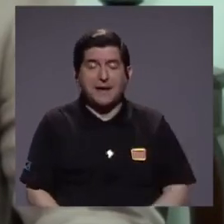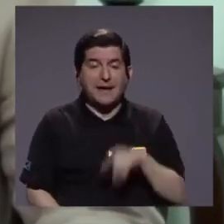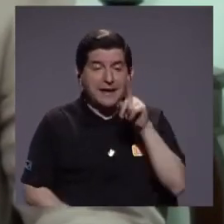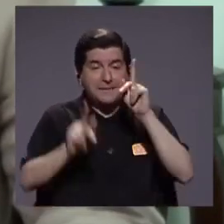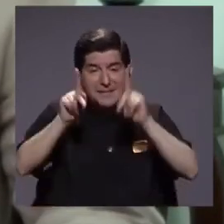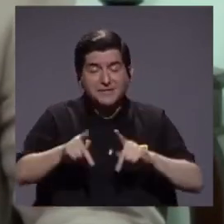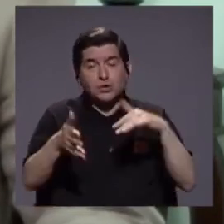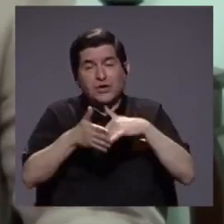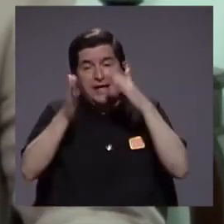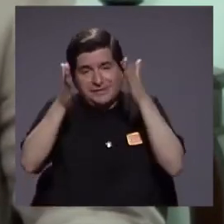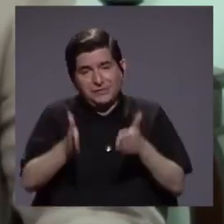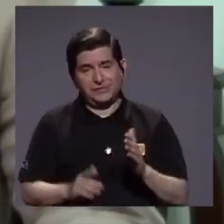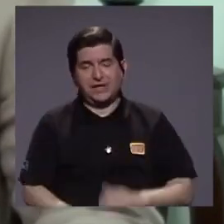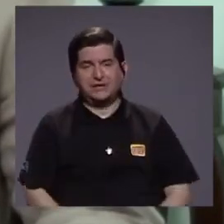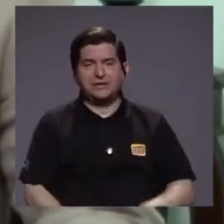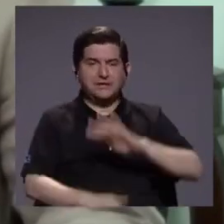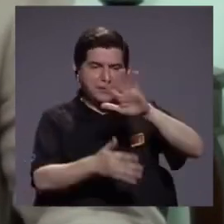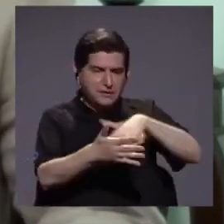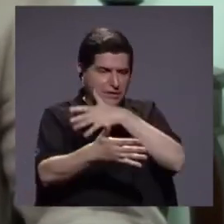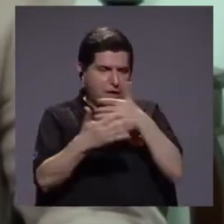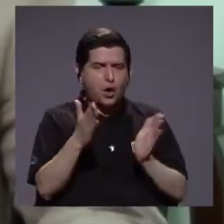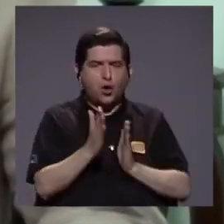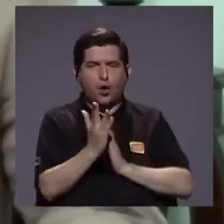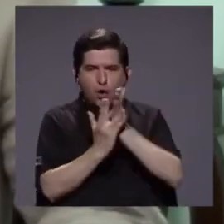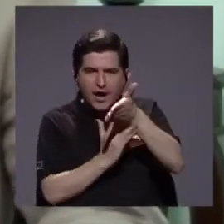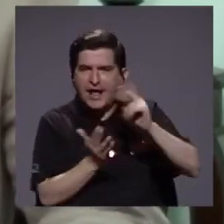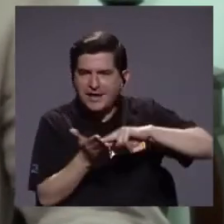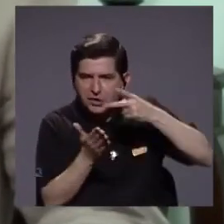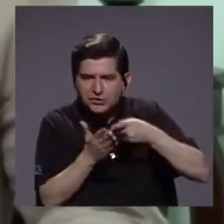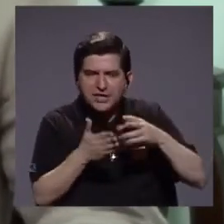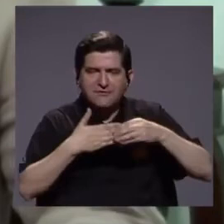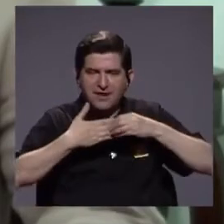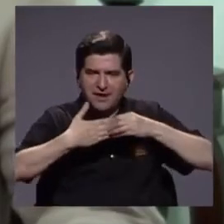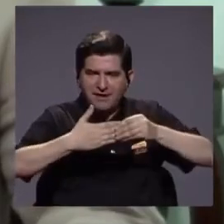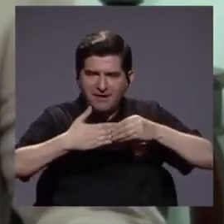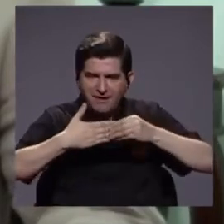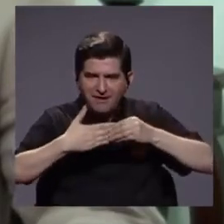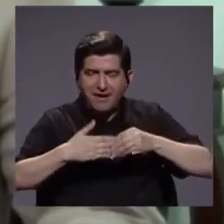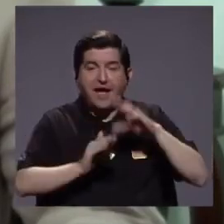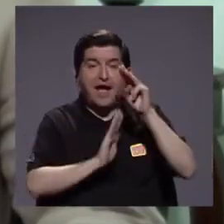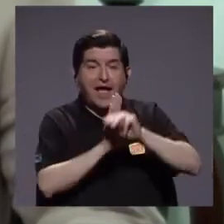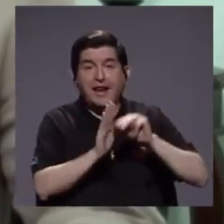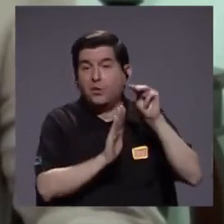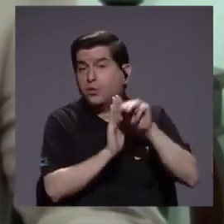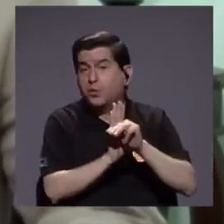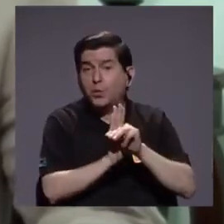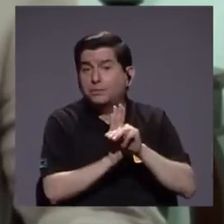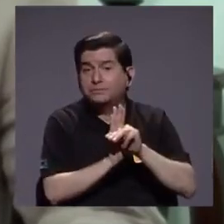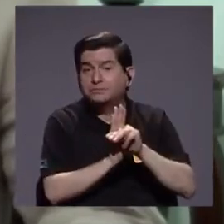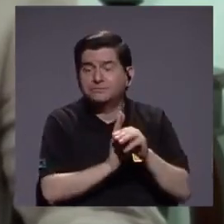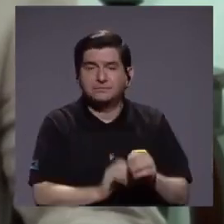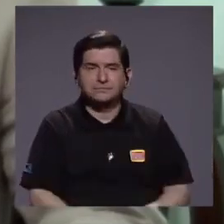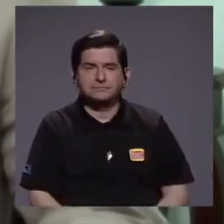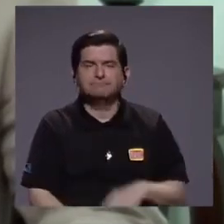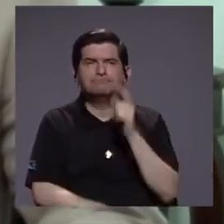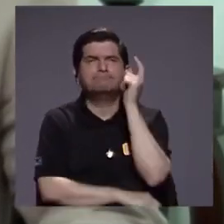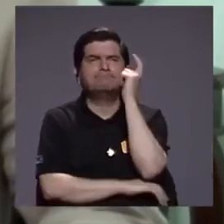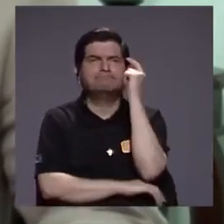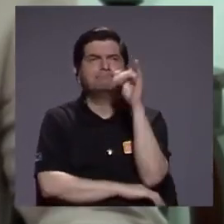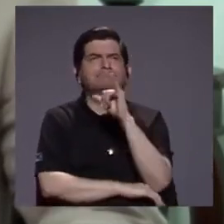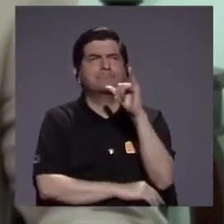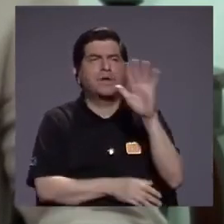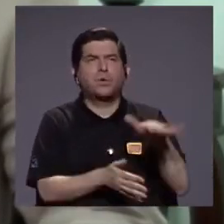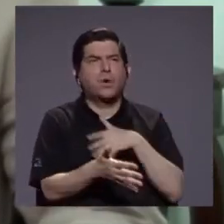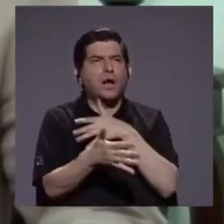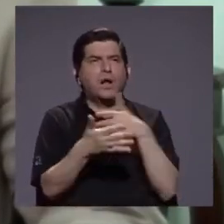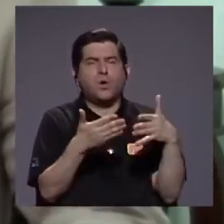estudiantes. Tener horarios accesibles significa flexibilizar también el currículum. Entonces, hay que considerar también